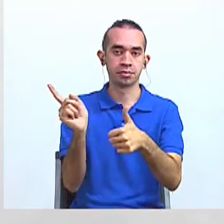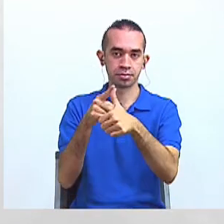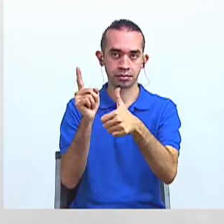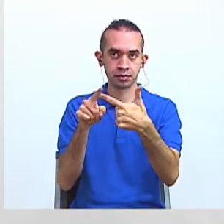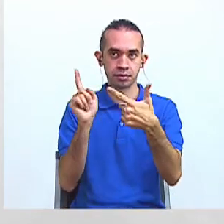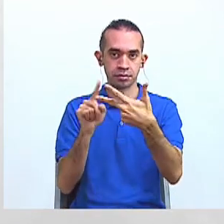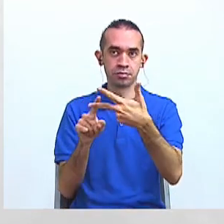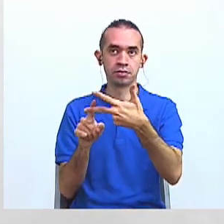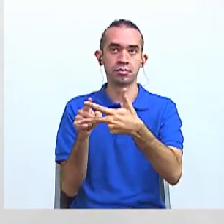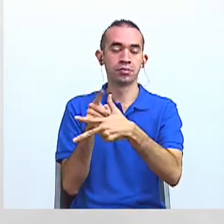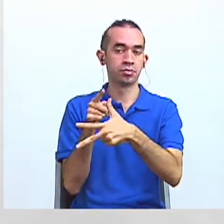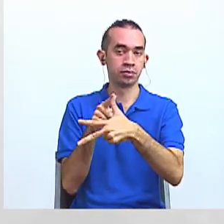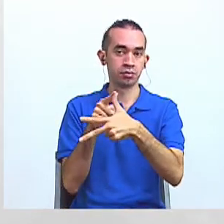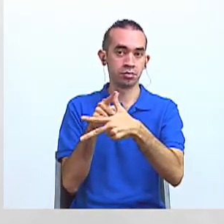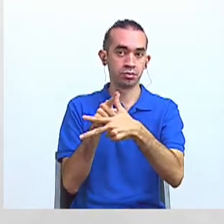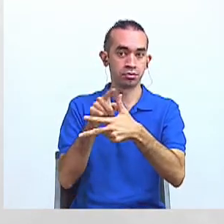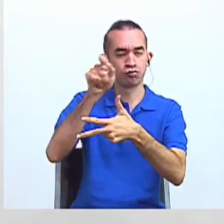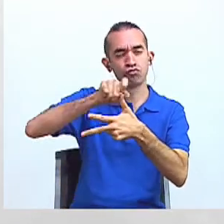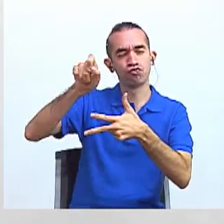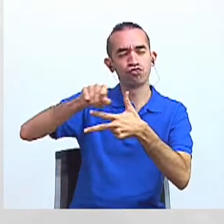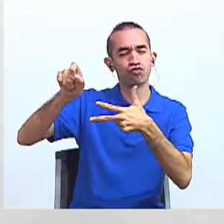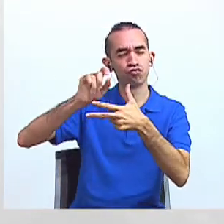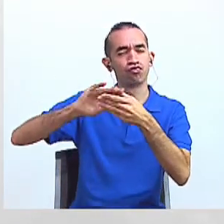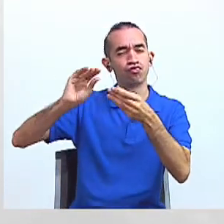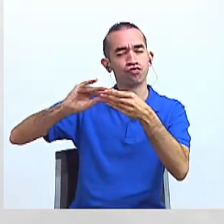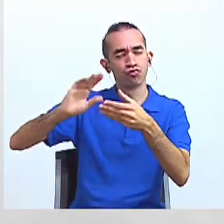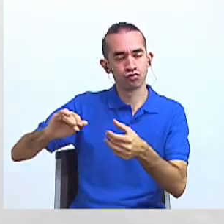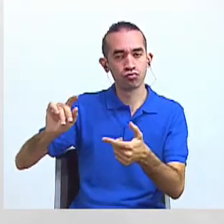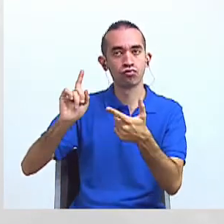opciones. ¿Las escribimos en narración?